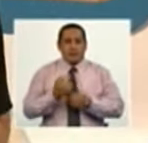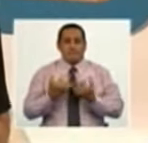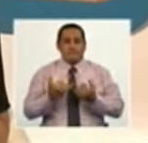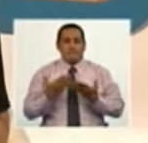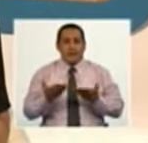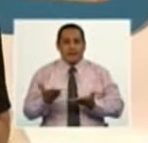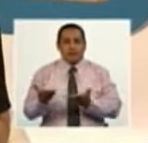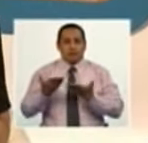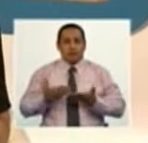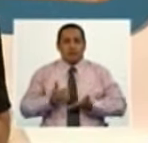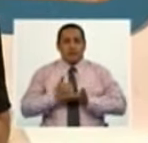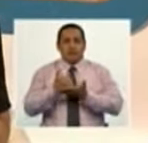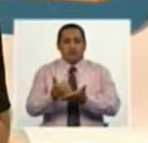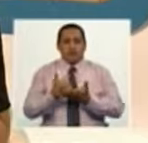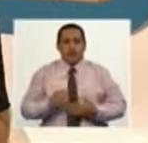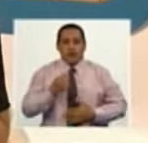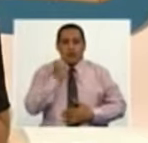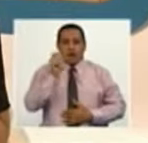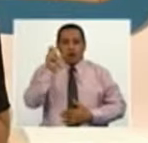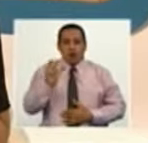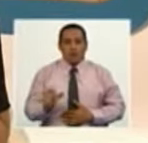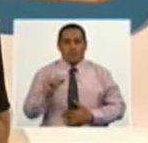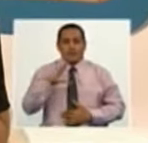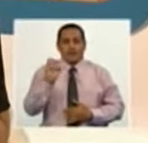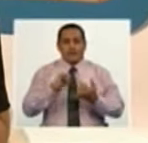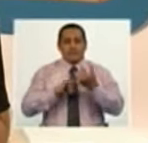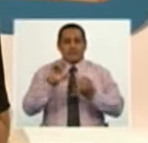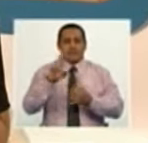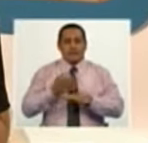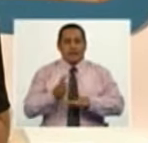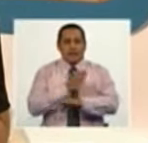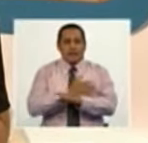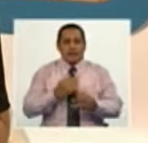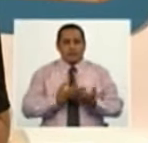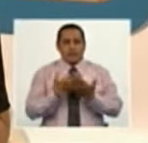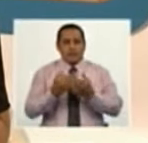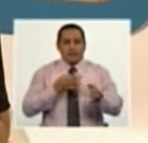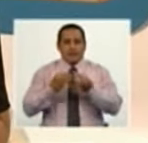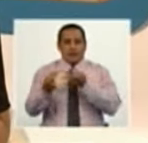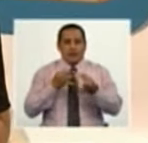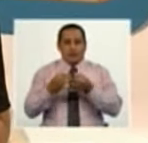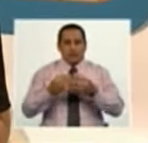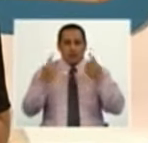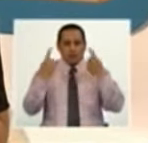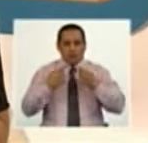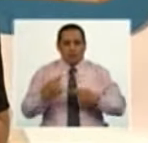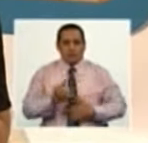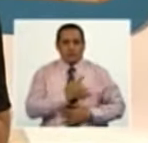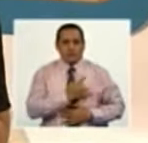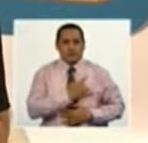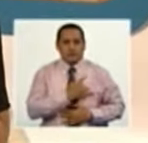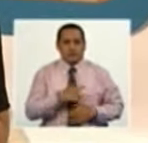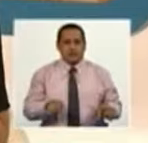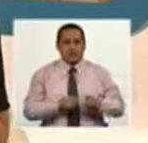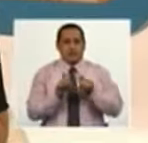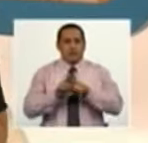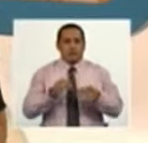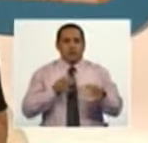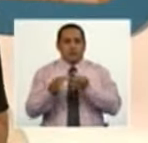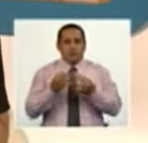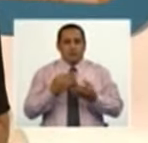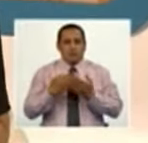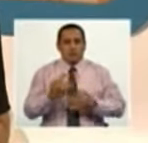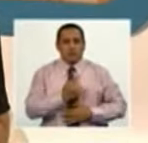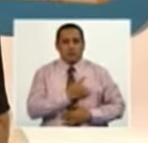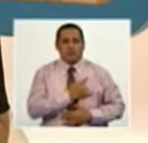Para ello nos va a ayudar el doctor César Puntriano, que es director del área legal de PwC y además es docente de la